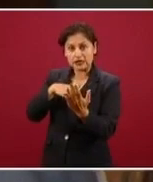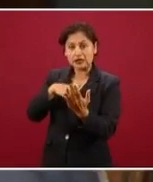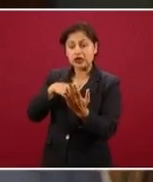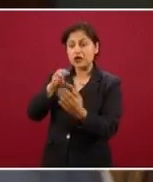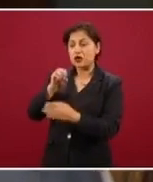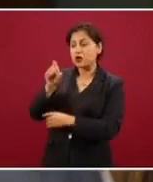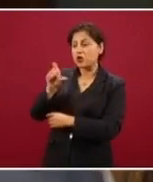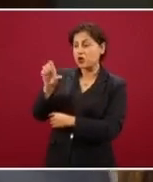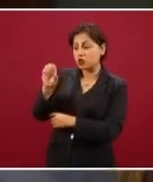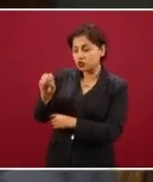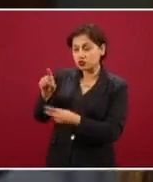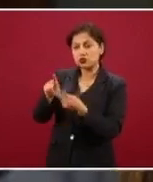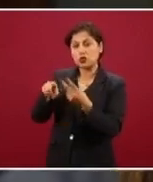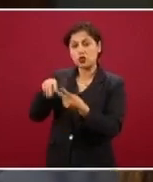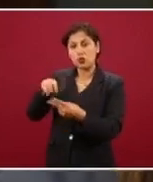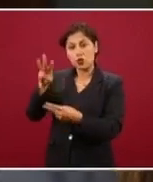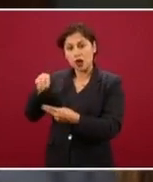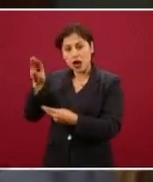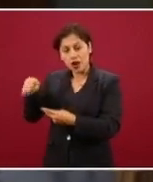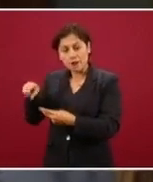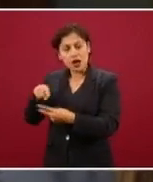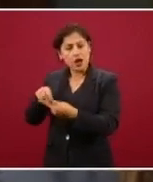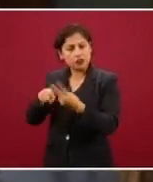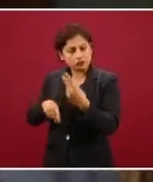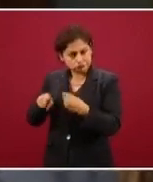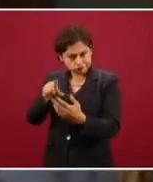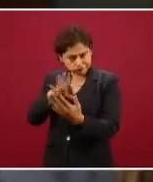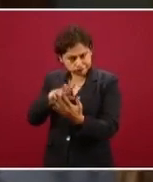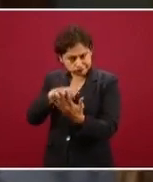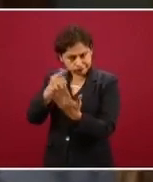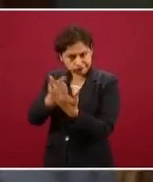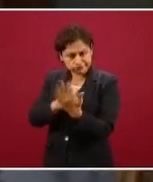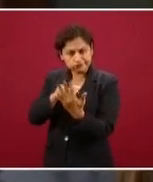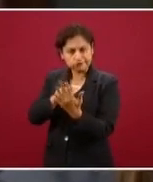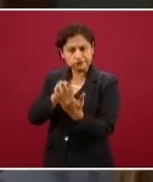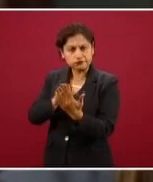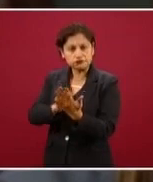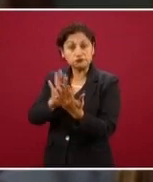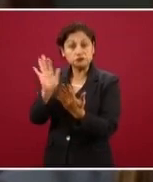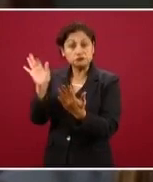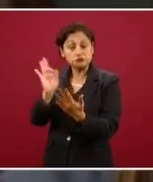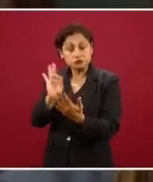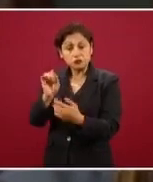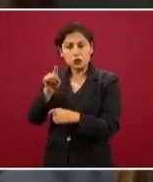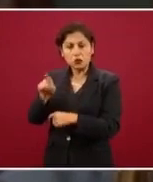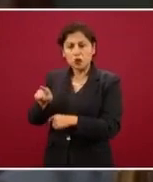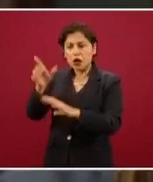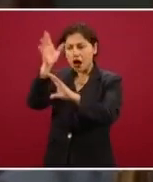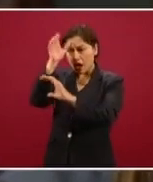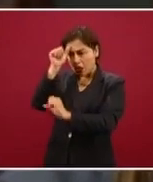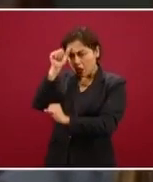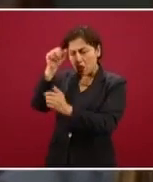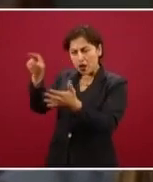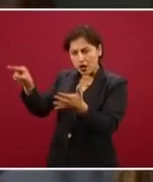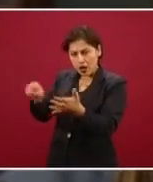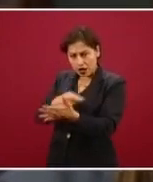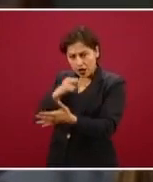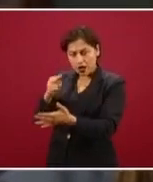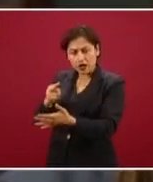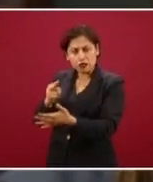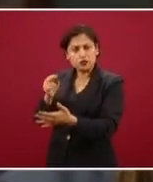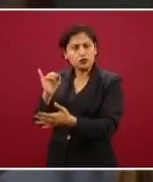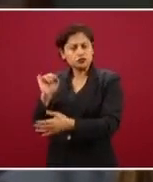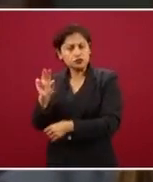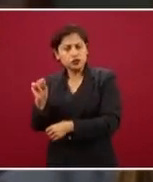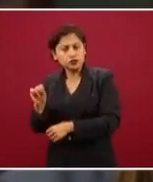y también preguntarle si se tiene planteado llegar a alguna negociación como se hizo con los gasoductos el año